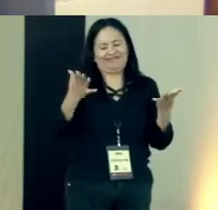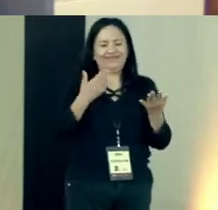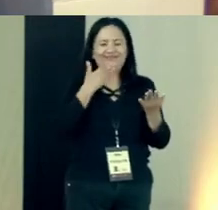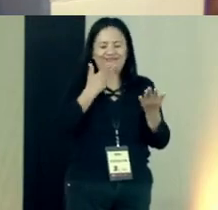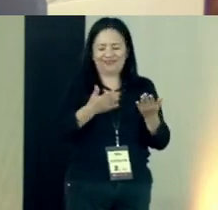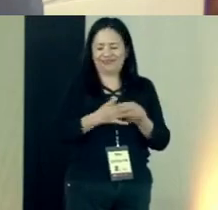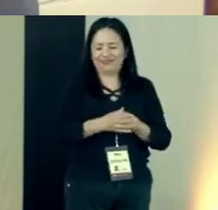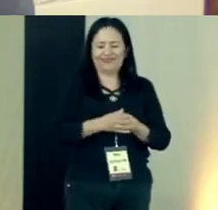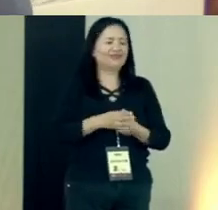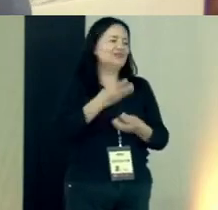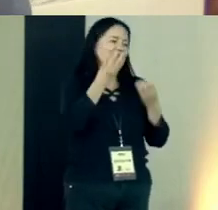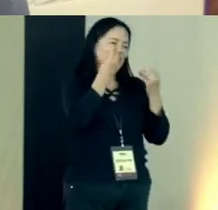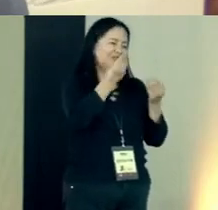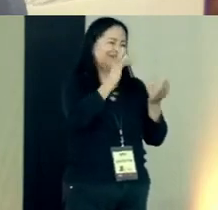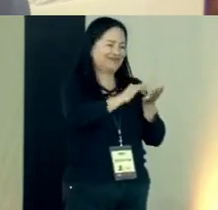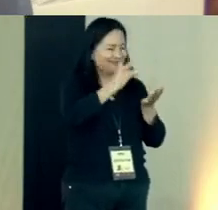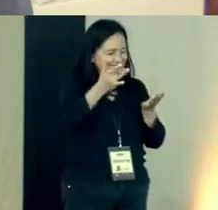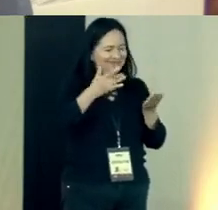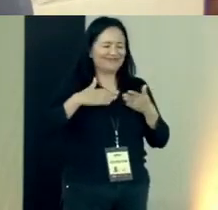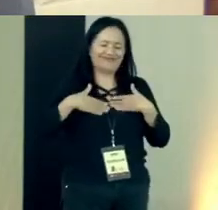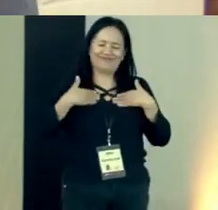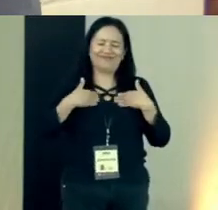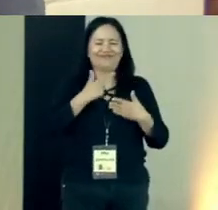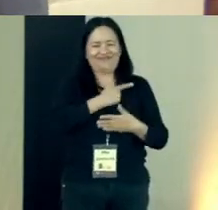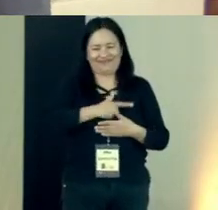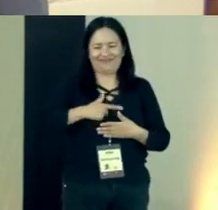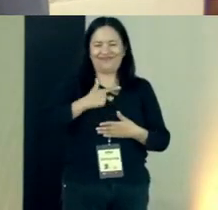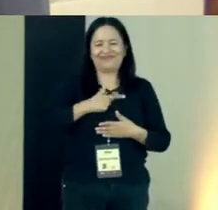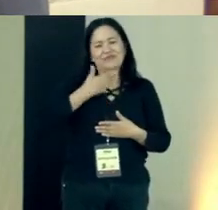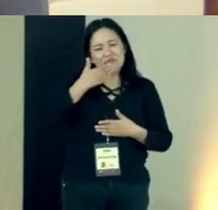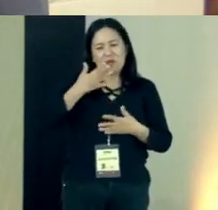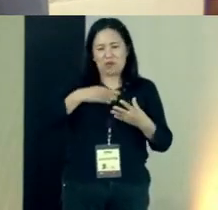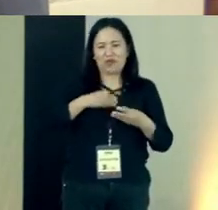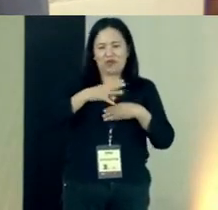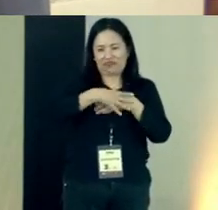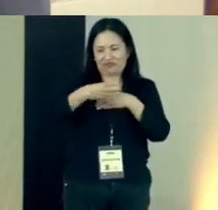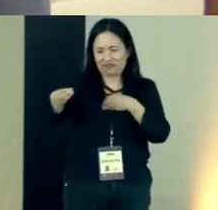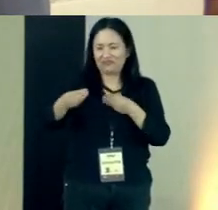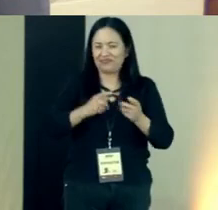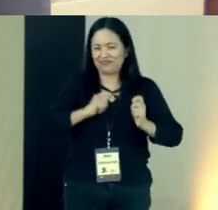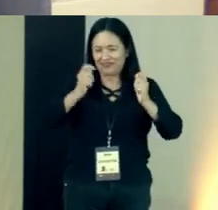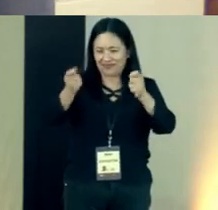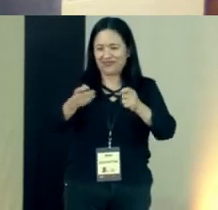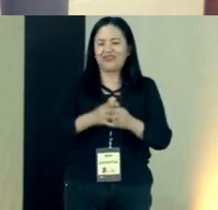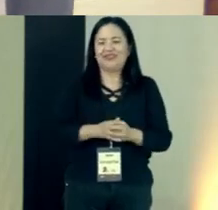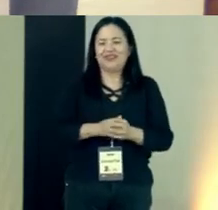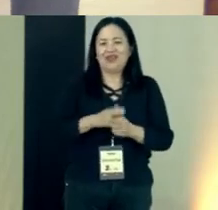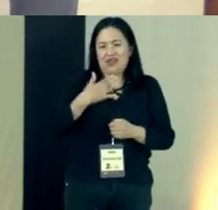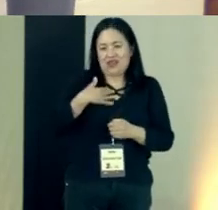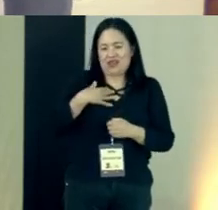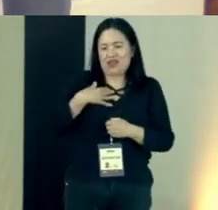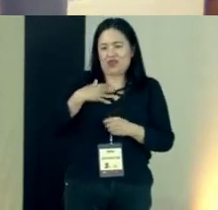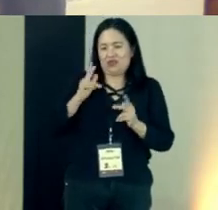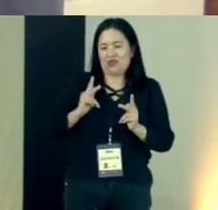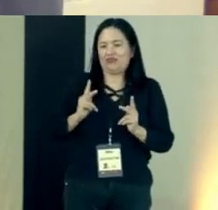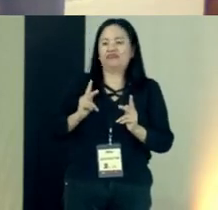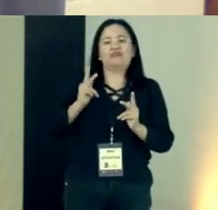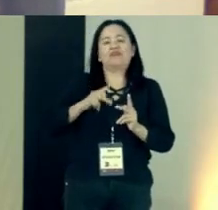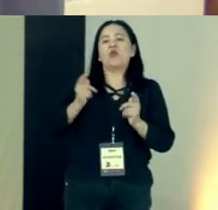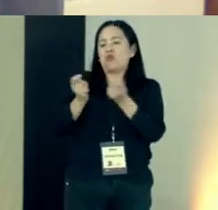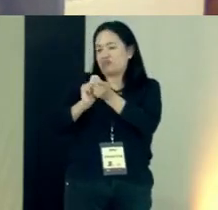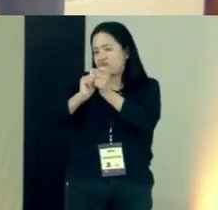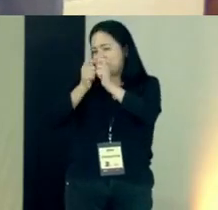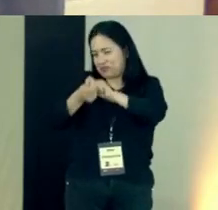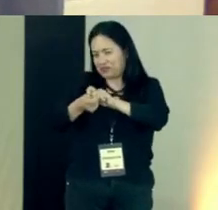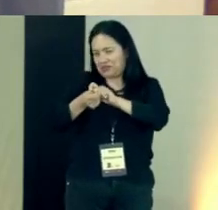Paula. Ay, muchas gracias. Pues es un placer poder compartirlo y simplemente hacer el puente entre lo que en Brasil se